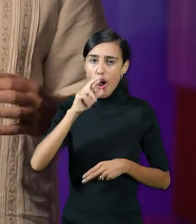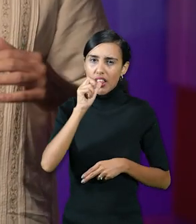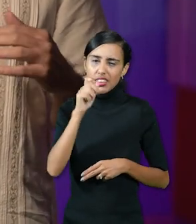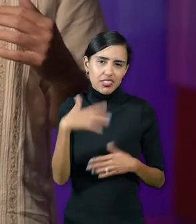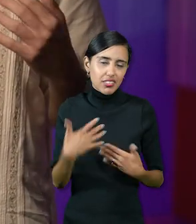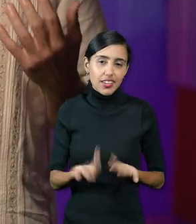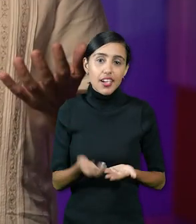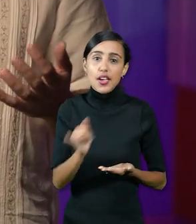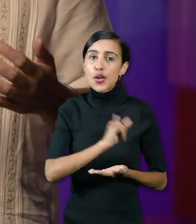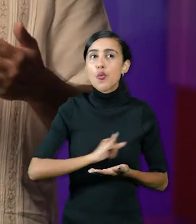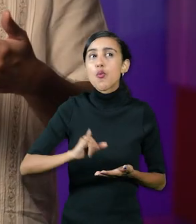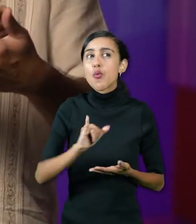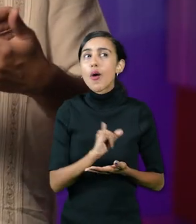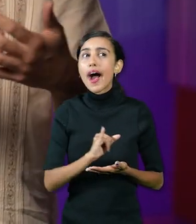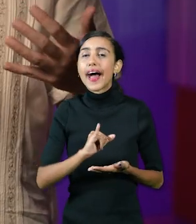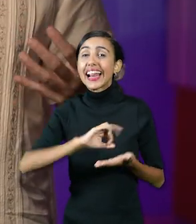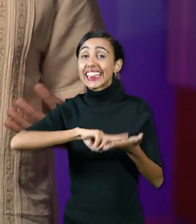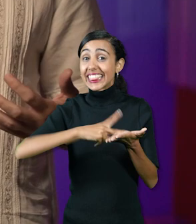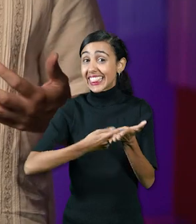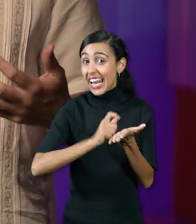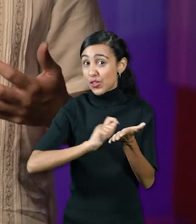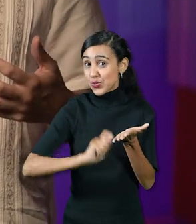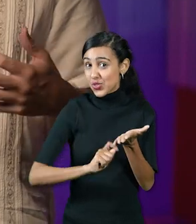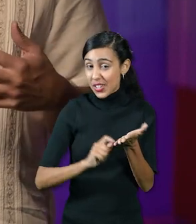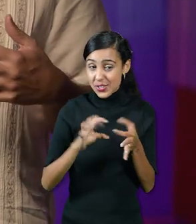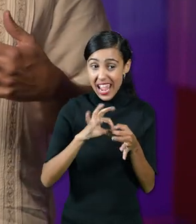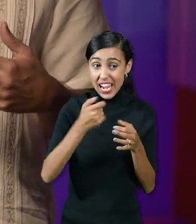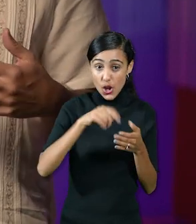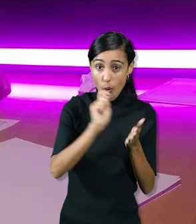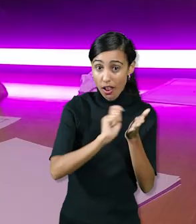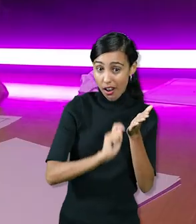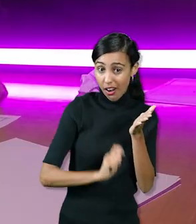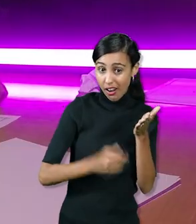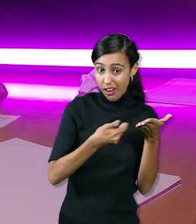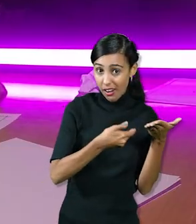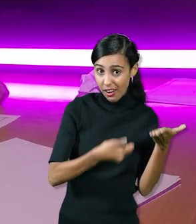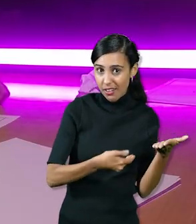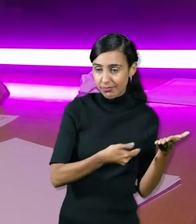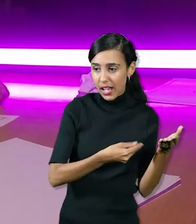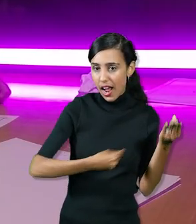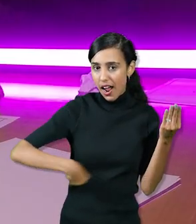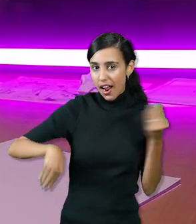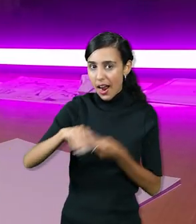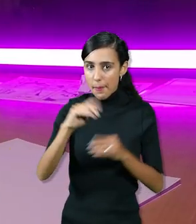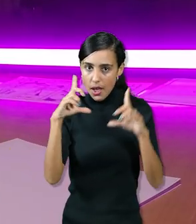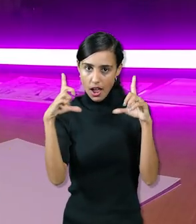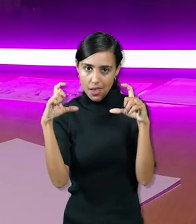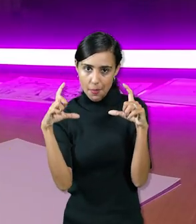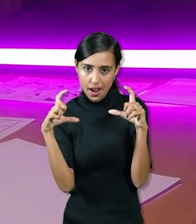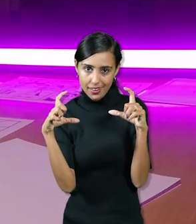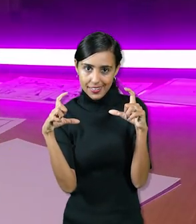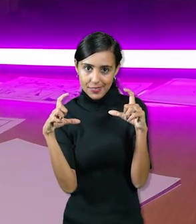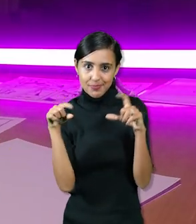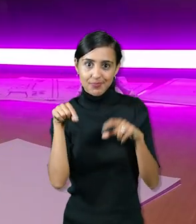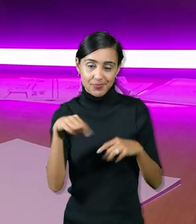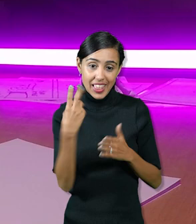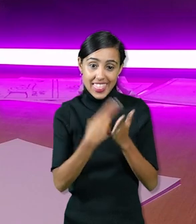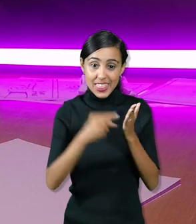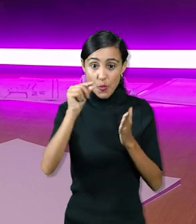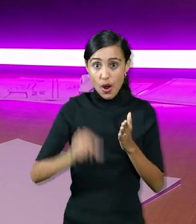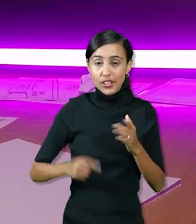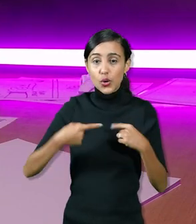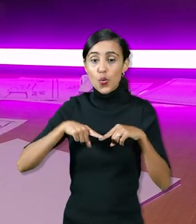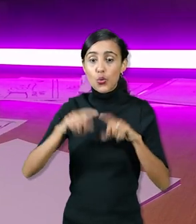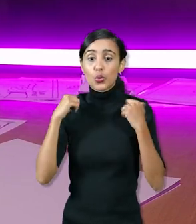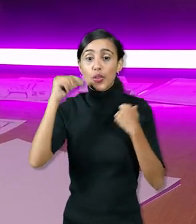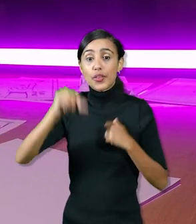interpretar, traducir del guión literario a imágenes. Lo hace el dibujante junto con